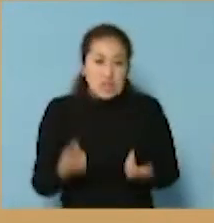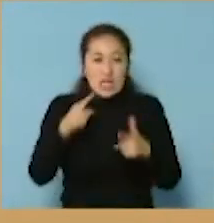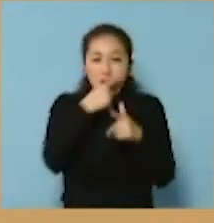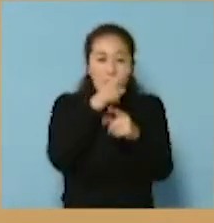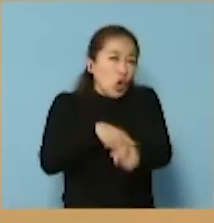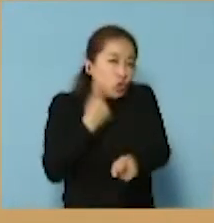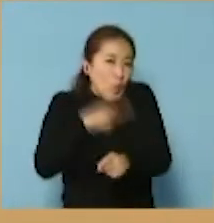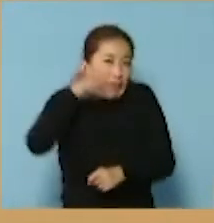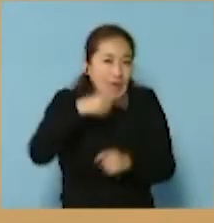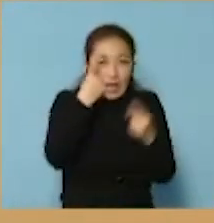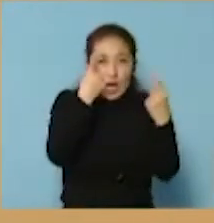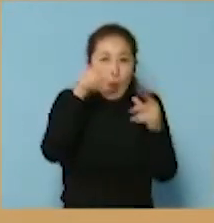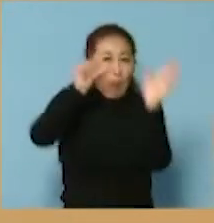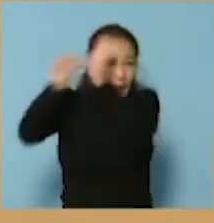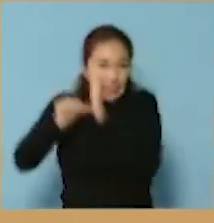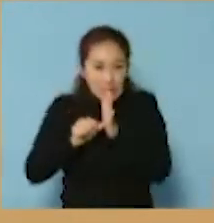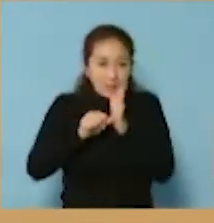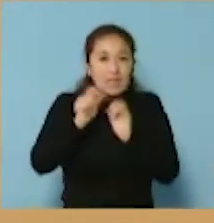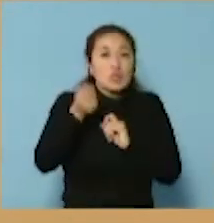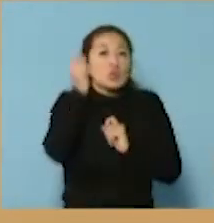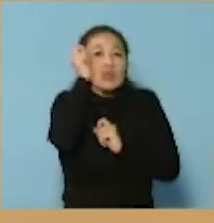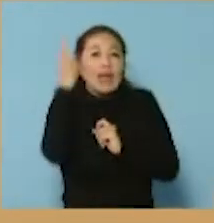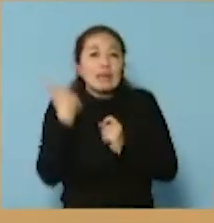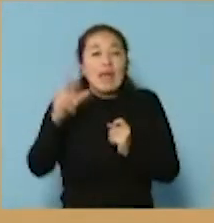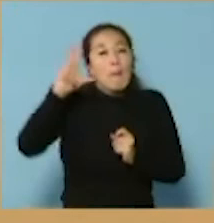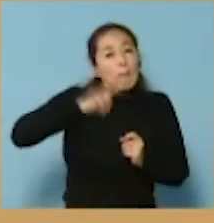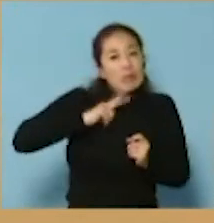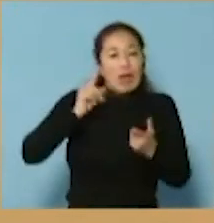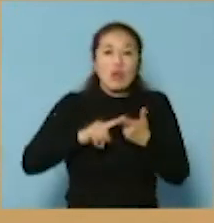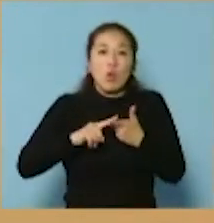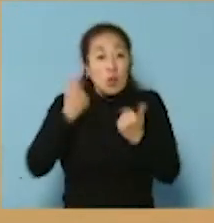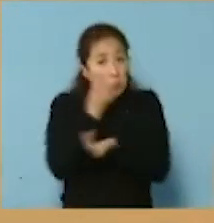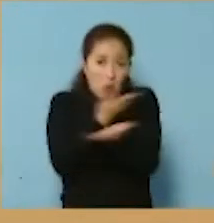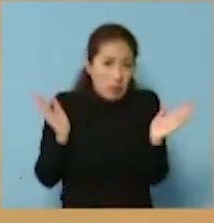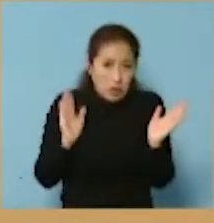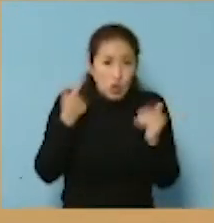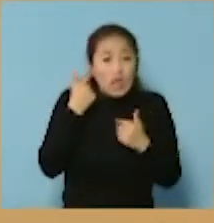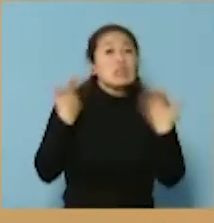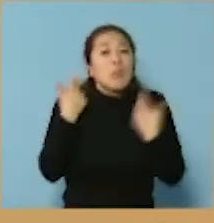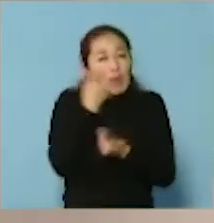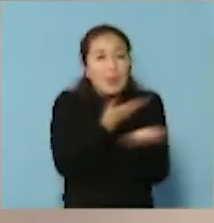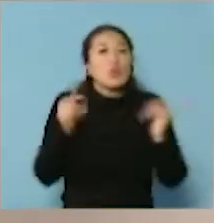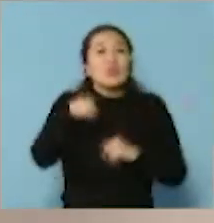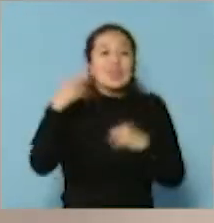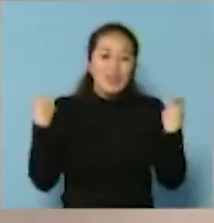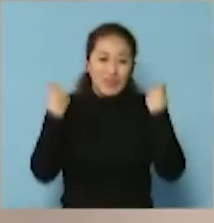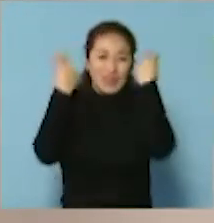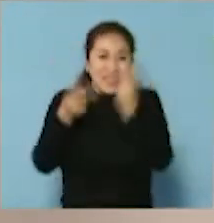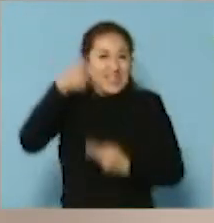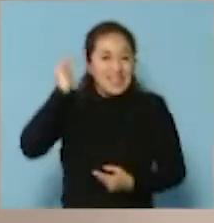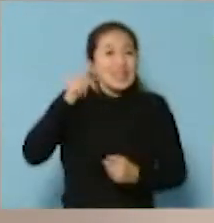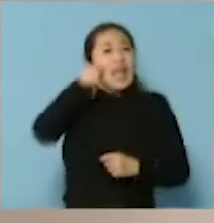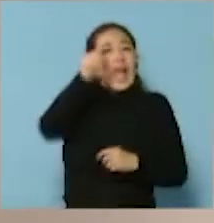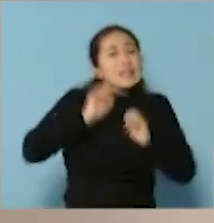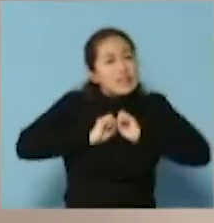de todos los países llegó un emprendimiento entre privado y público tiene de chile se promociona a jujuy